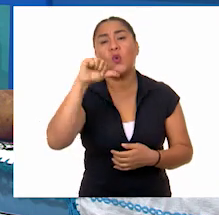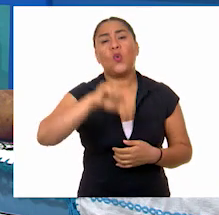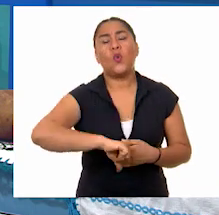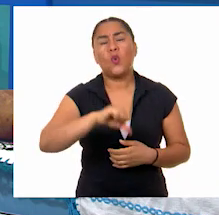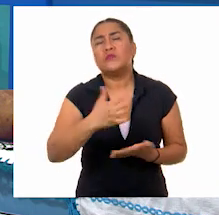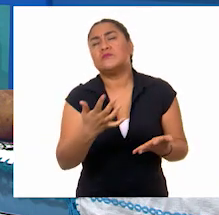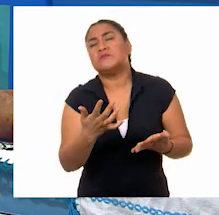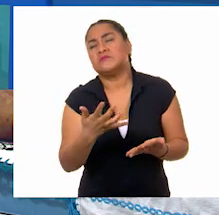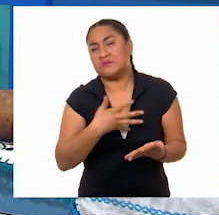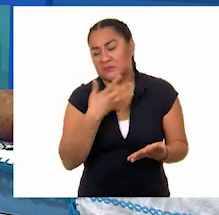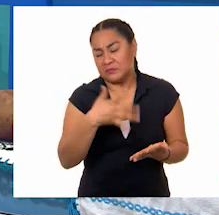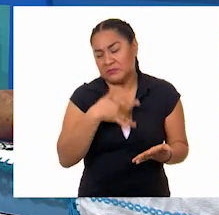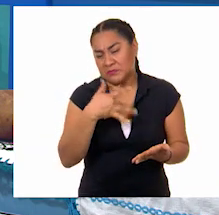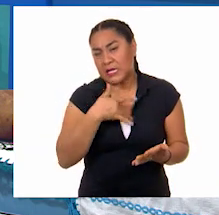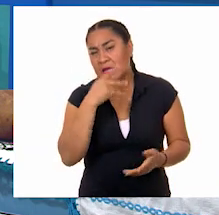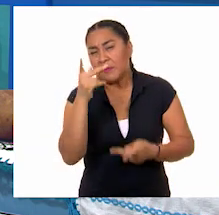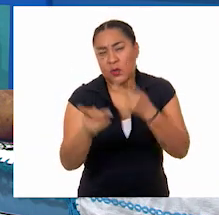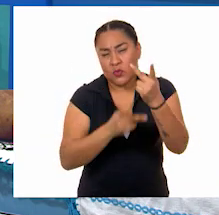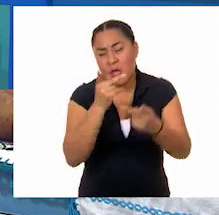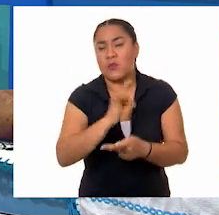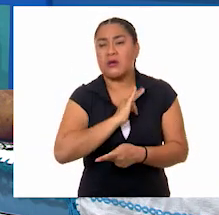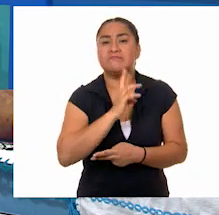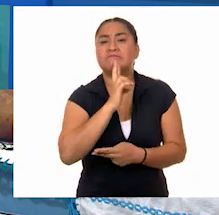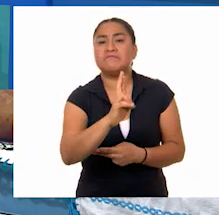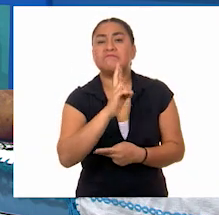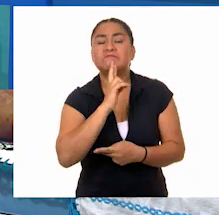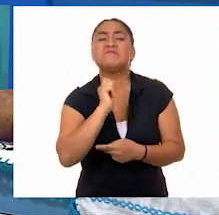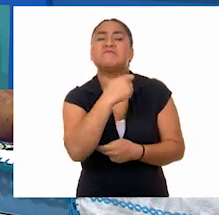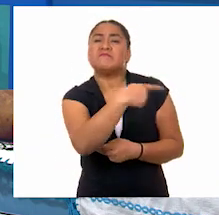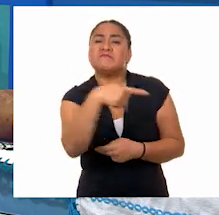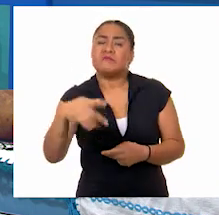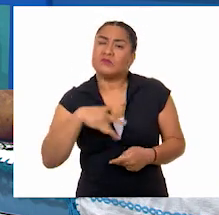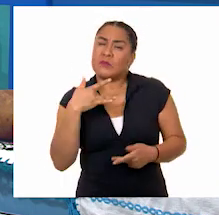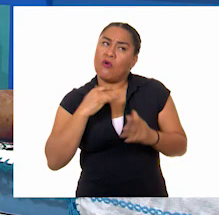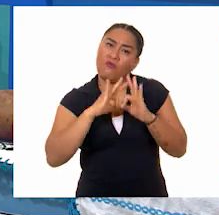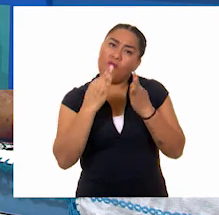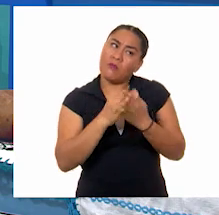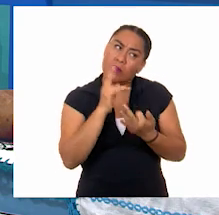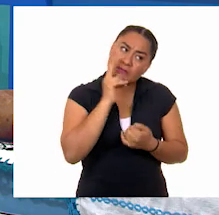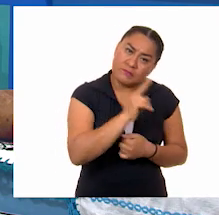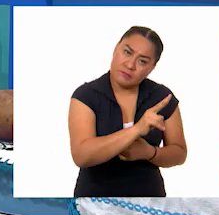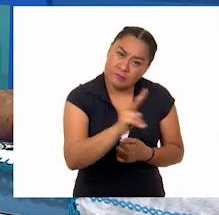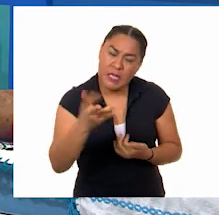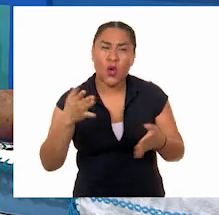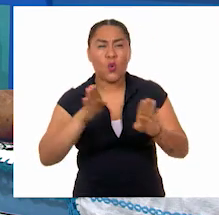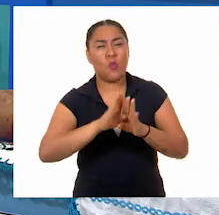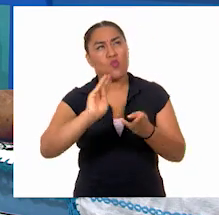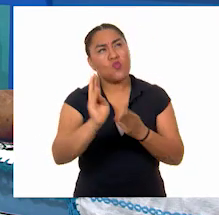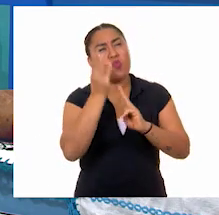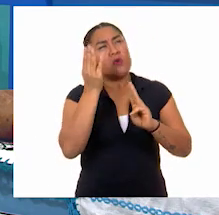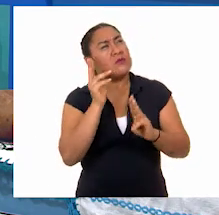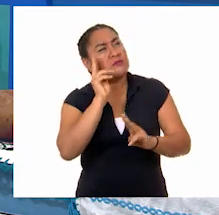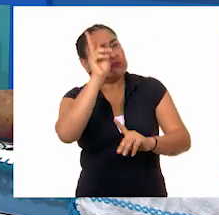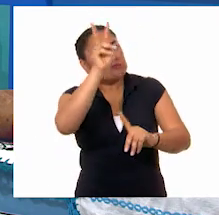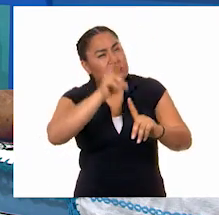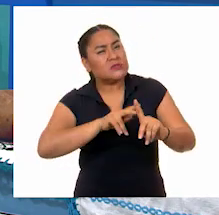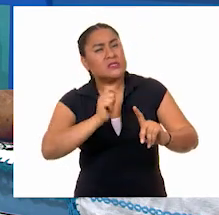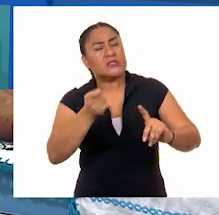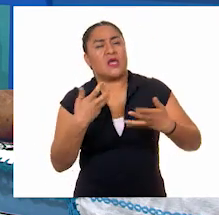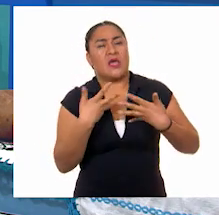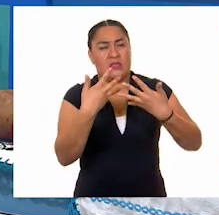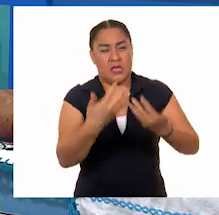de responder a estas y otras preguntas relacionadas con nuestras formas de ver y entender el mundo. Joaquín, si